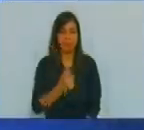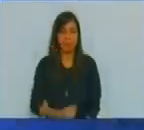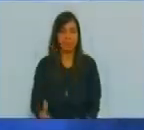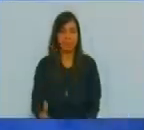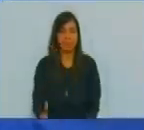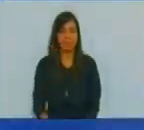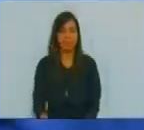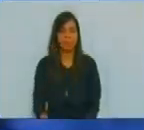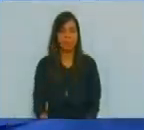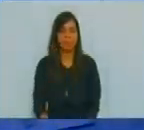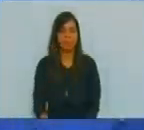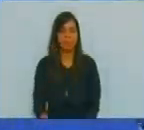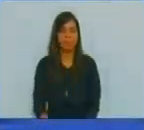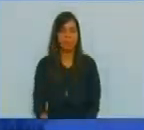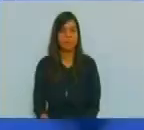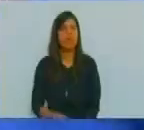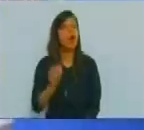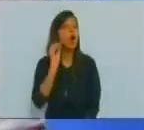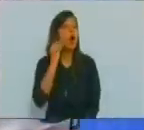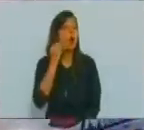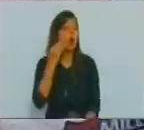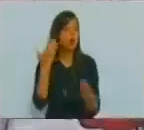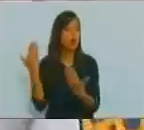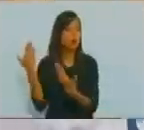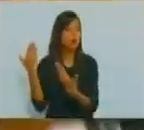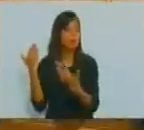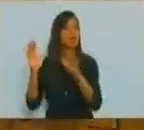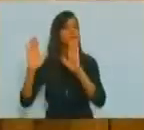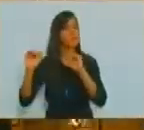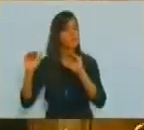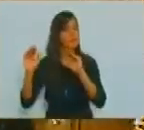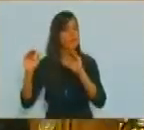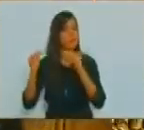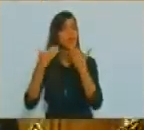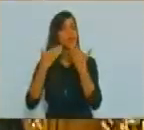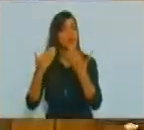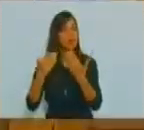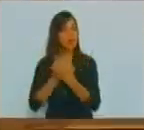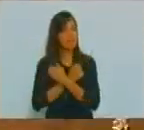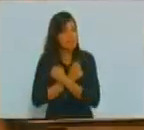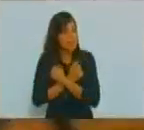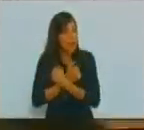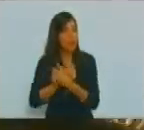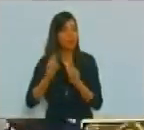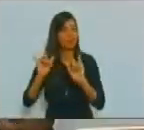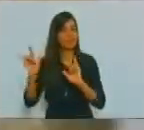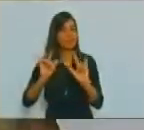les pedimos a los compañeros con todo nuestro afecto